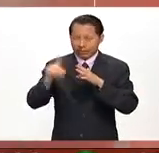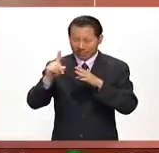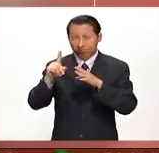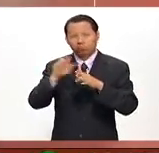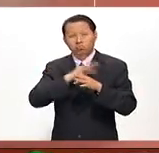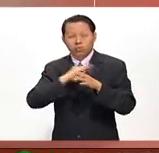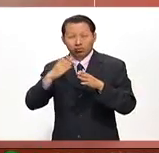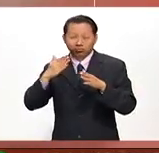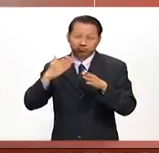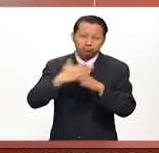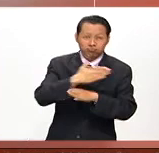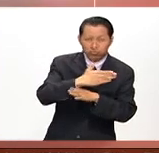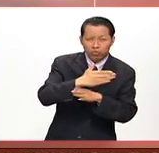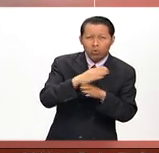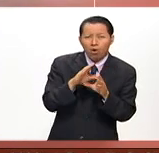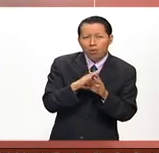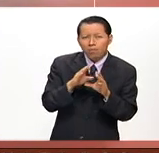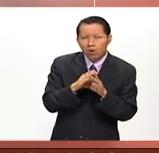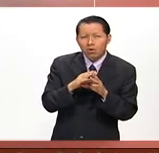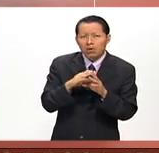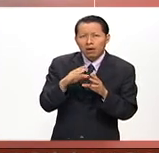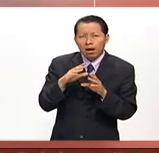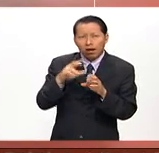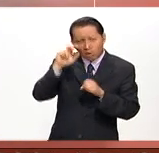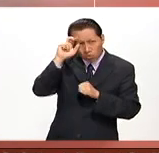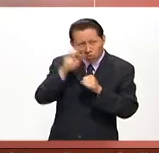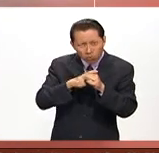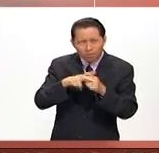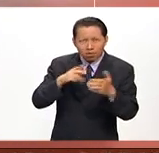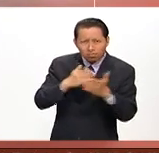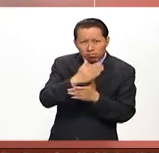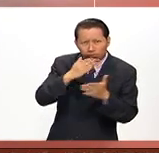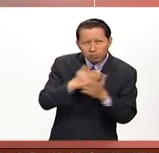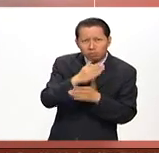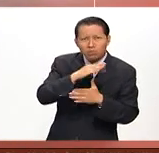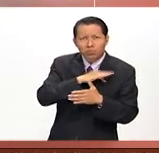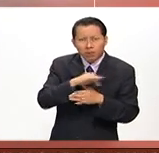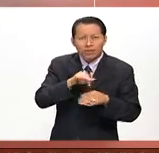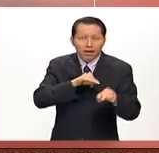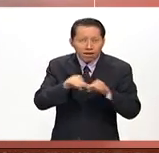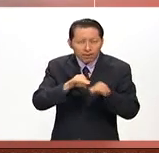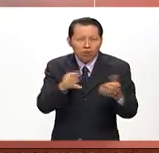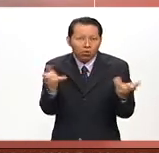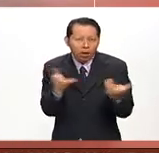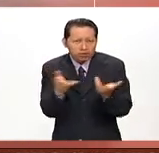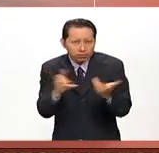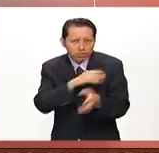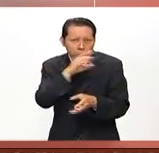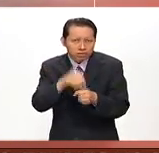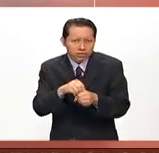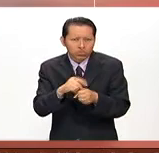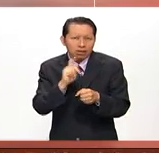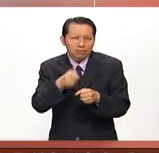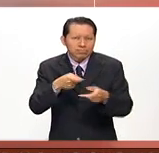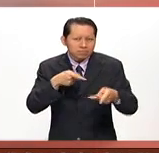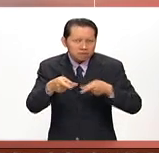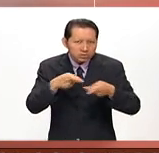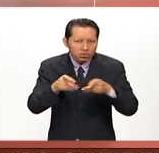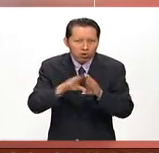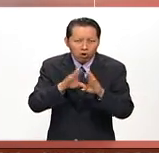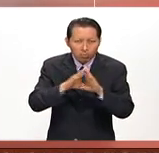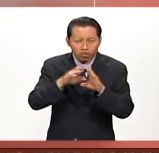lleguen a Europa y encuentren un trabajo, se puedan asimilar, sino que qué tan preparada ha estado la